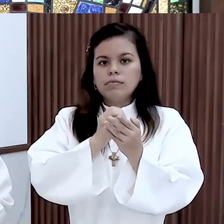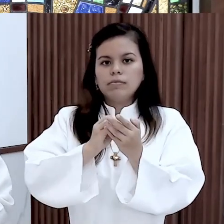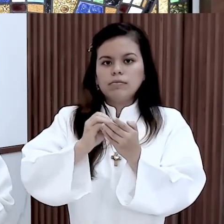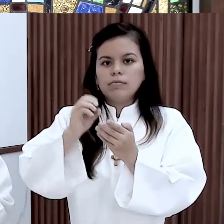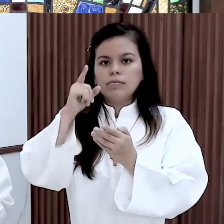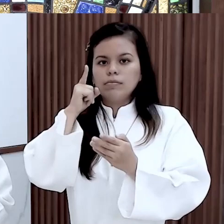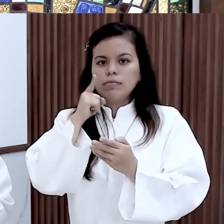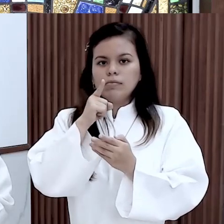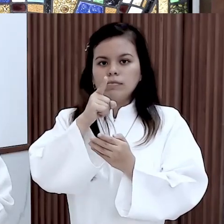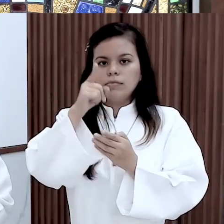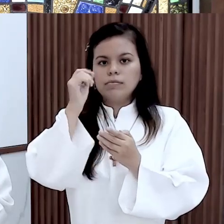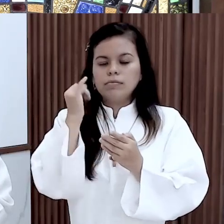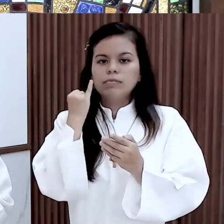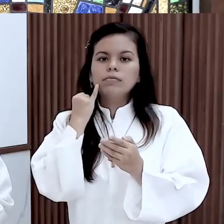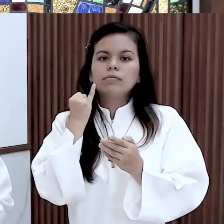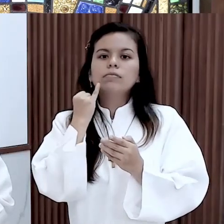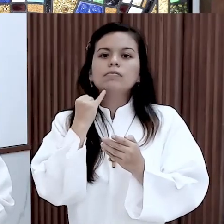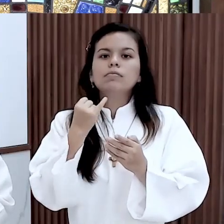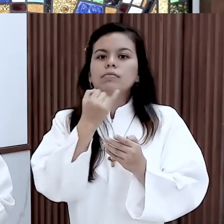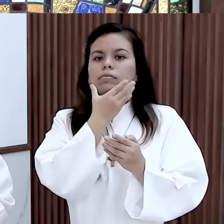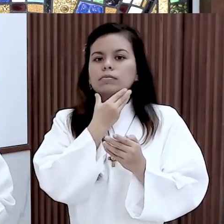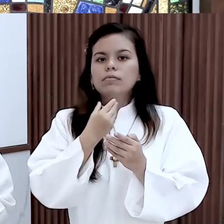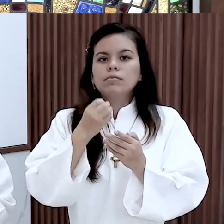pies tus umbrales,